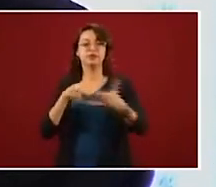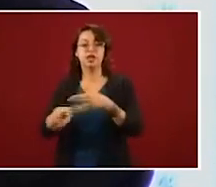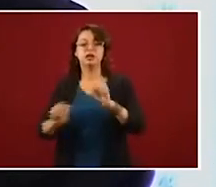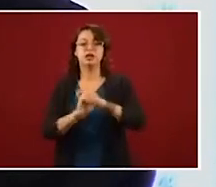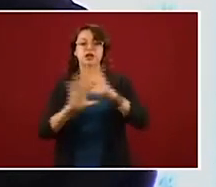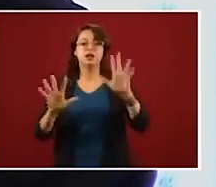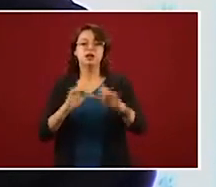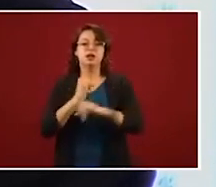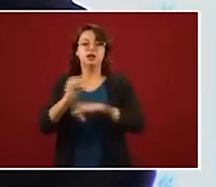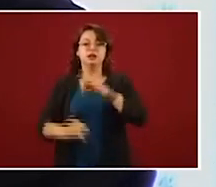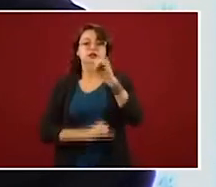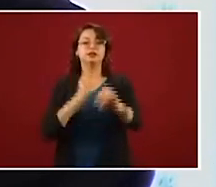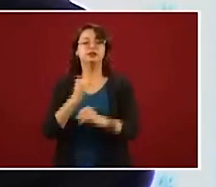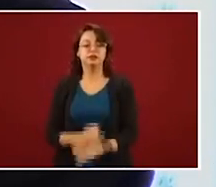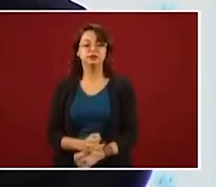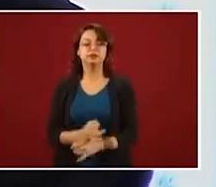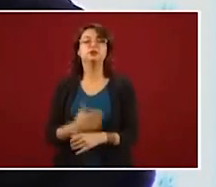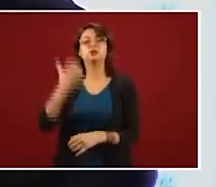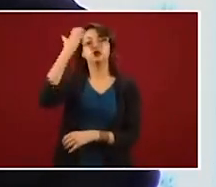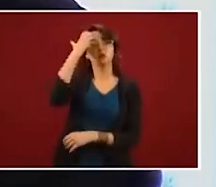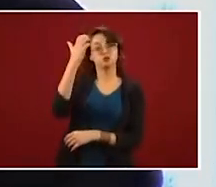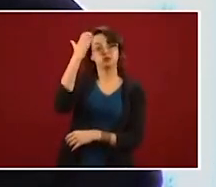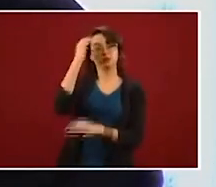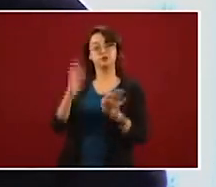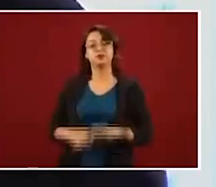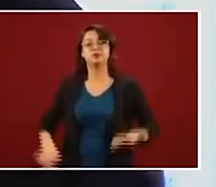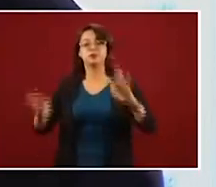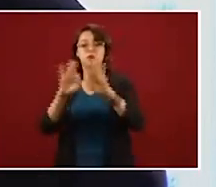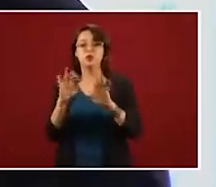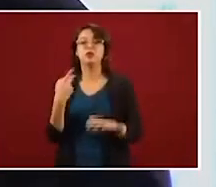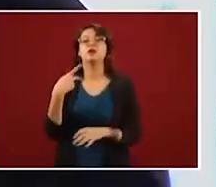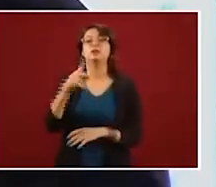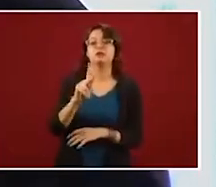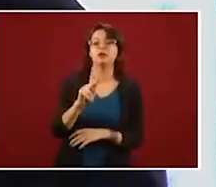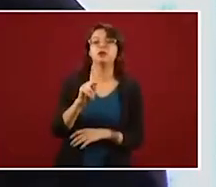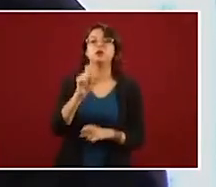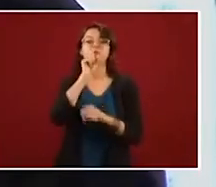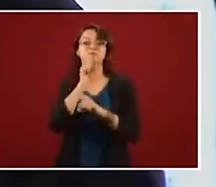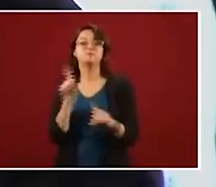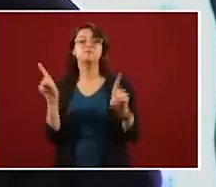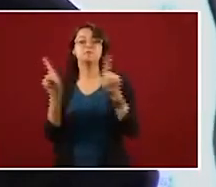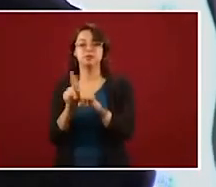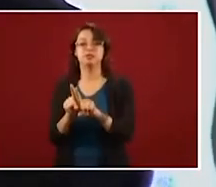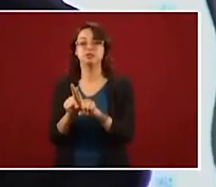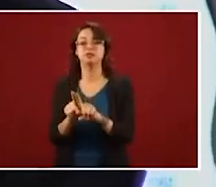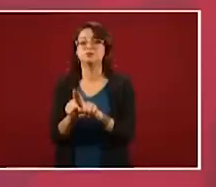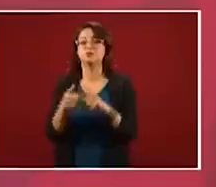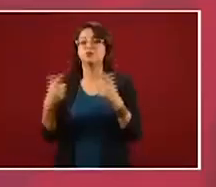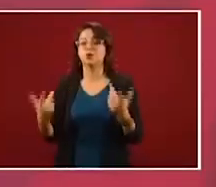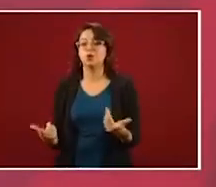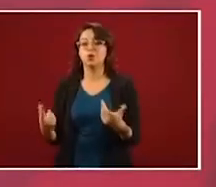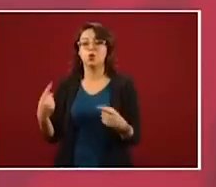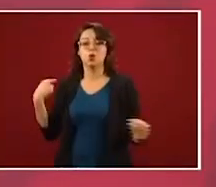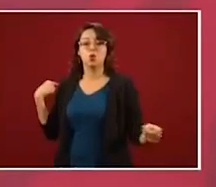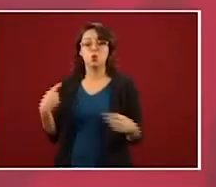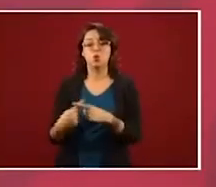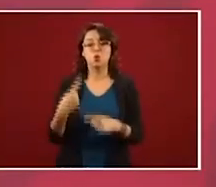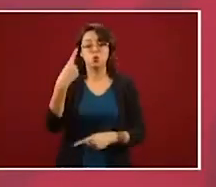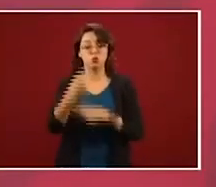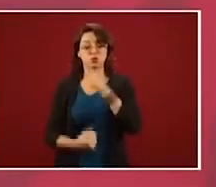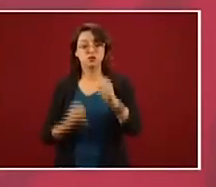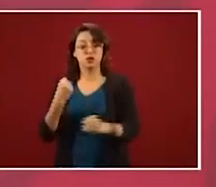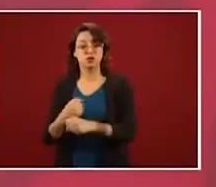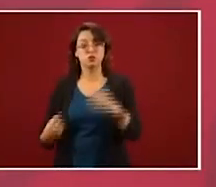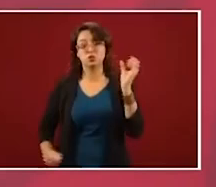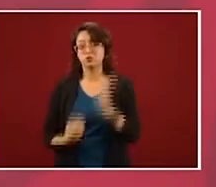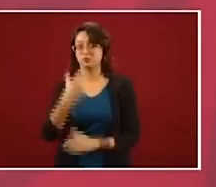Internacional es importante, pero no nos reconoce que no tomó en cuenta todo el primer año de este nuevo